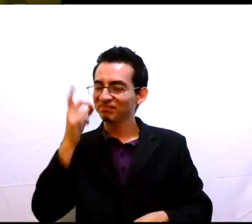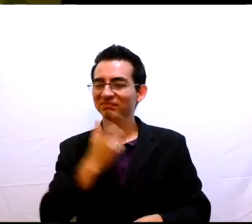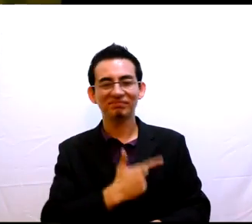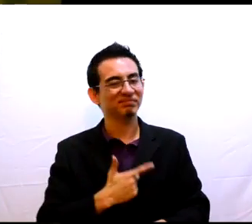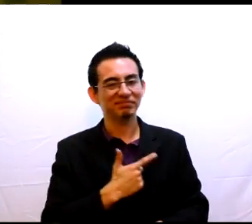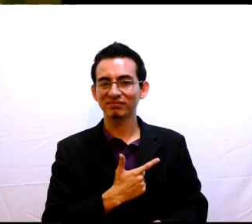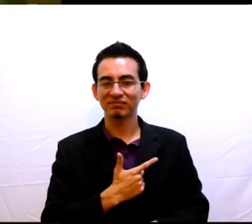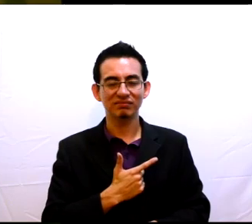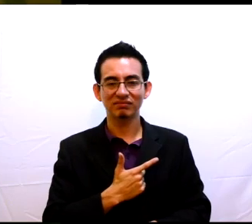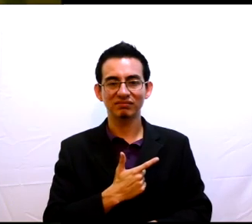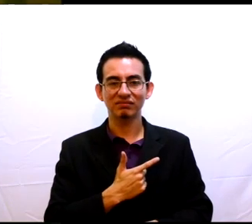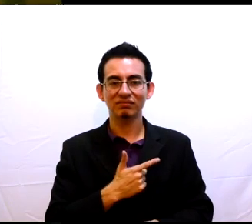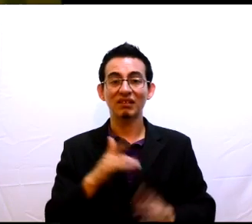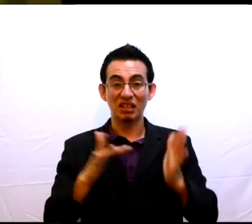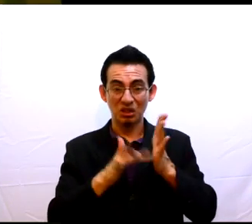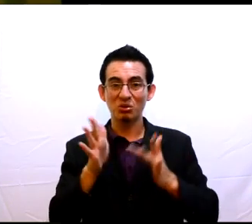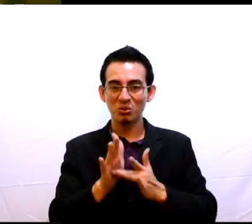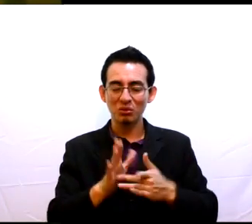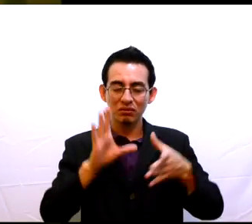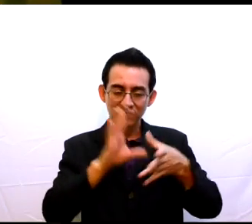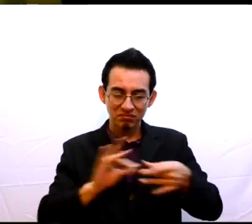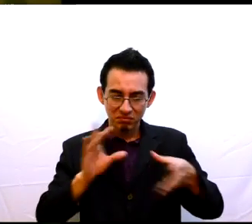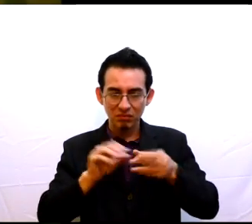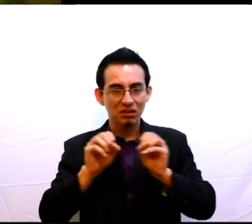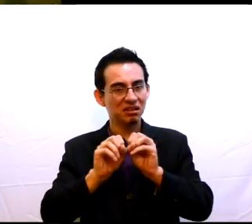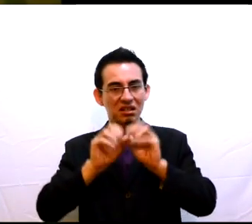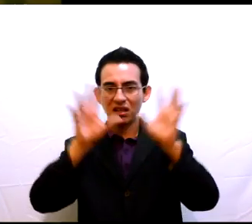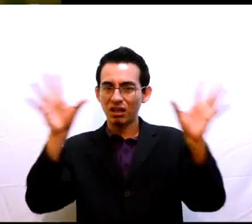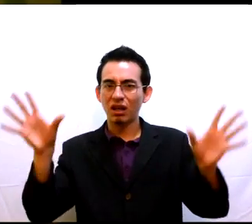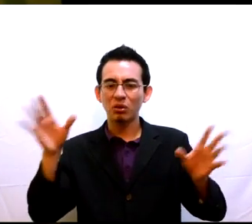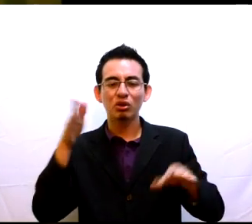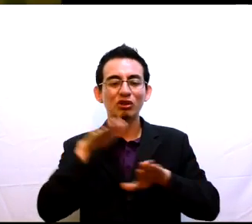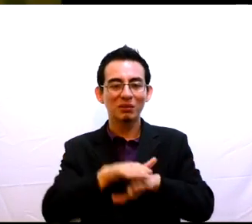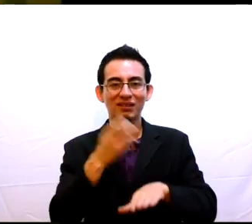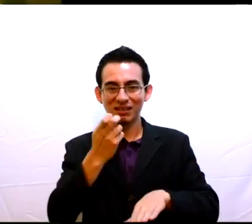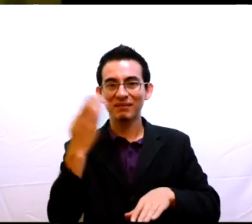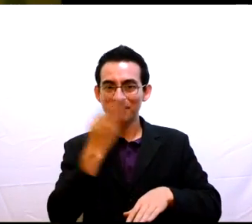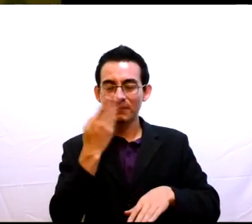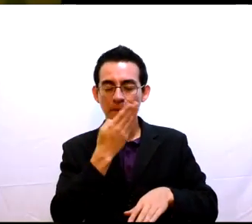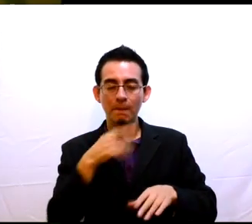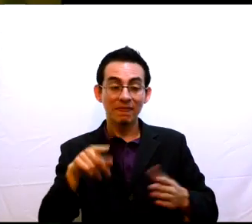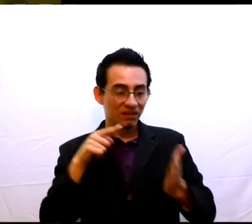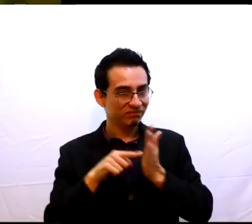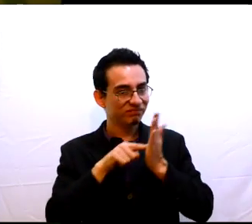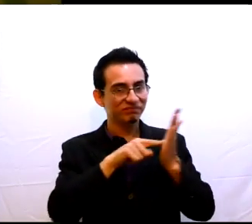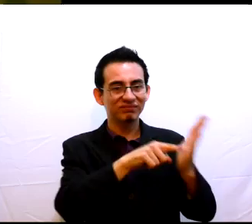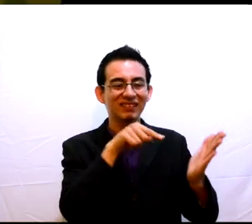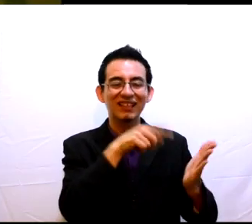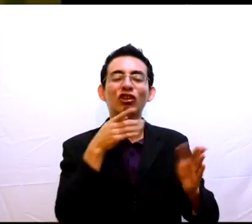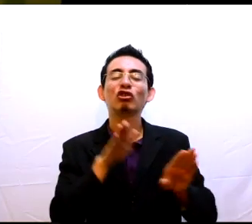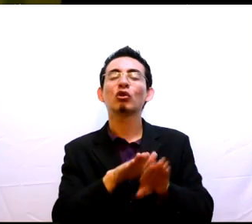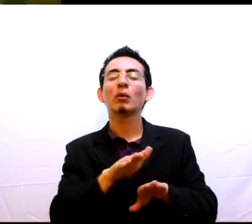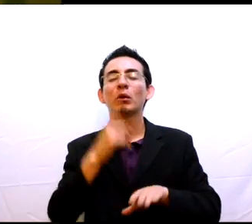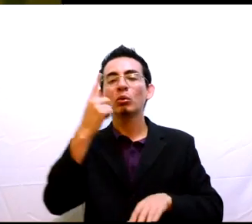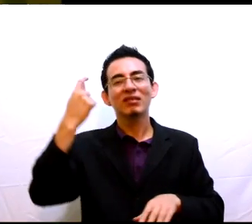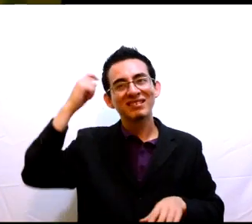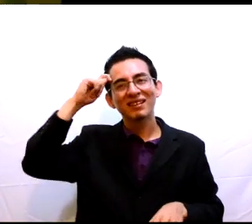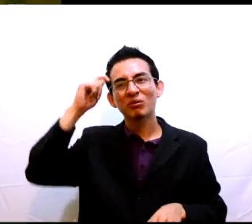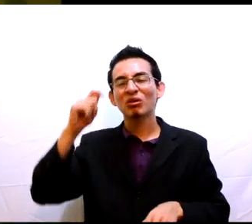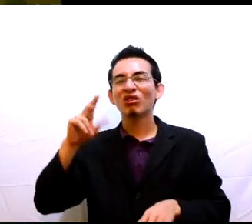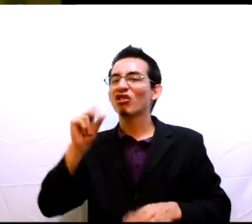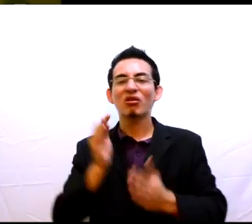pero tú hiciste esta comparación en la parábola de este mayordomo infiel no